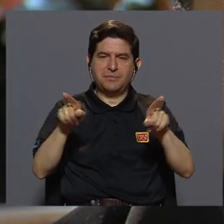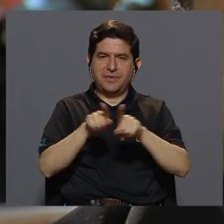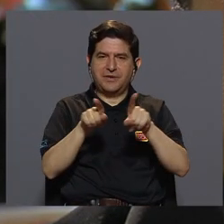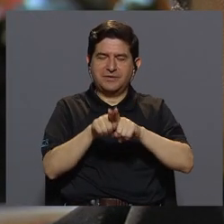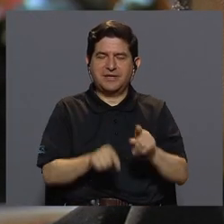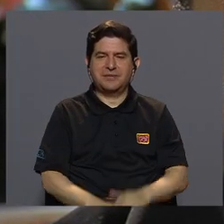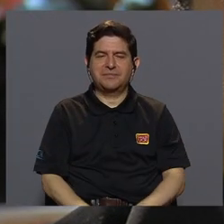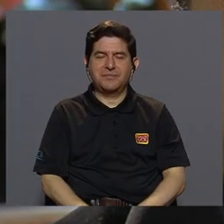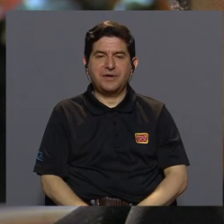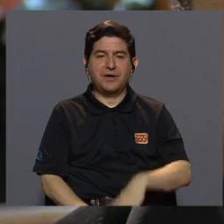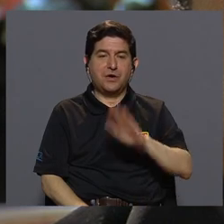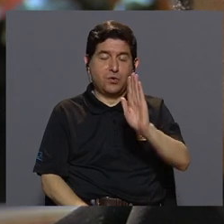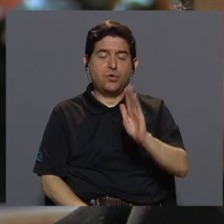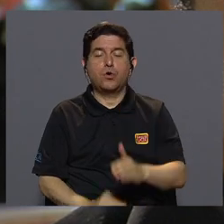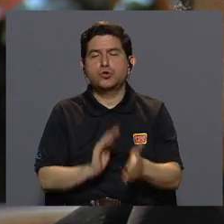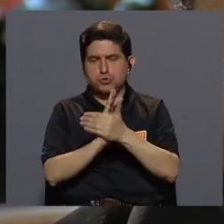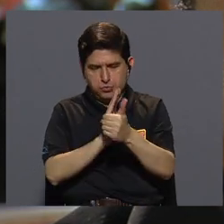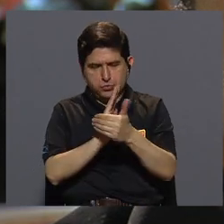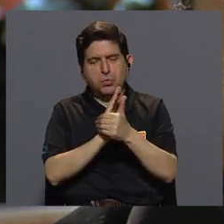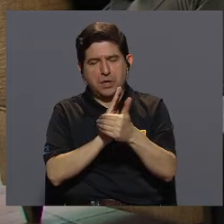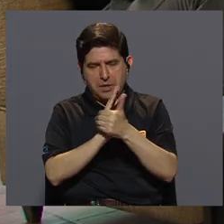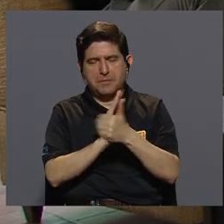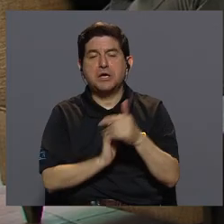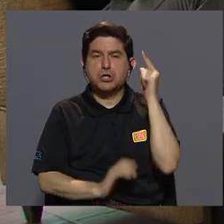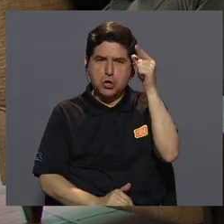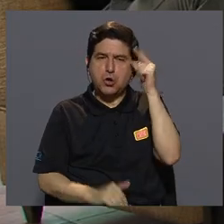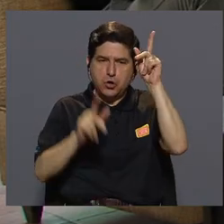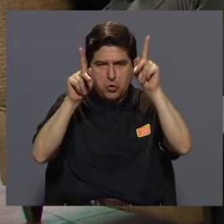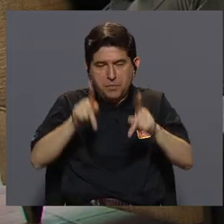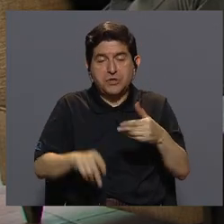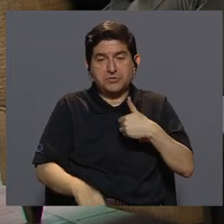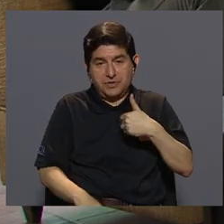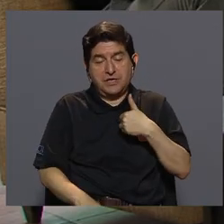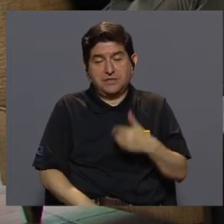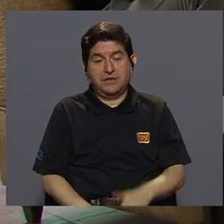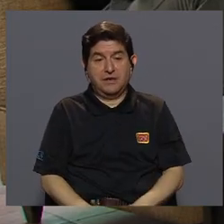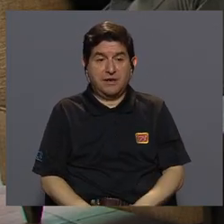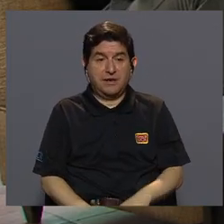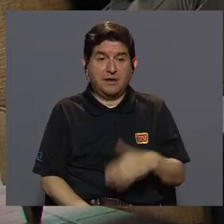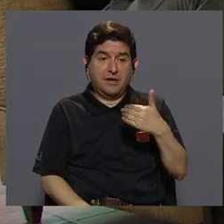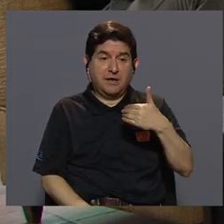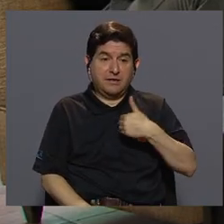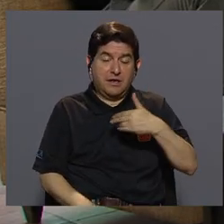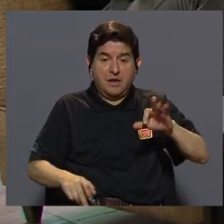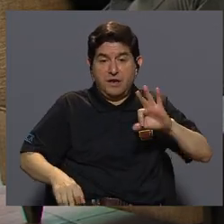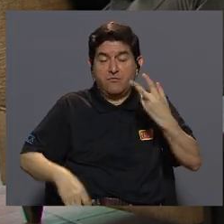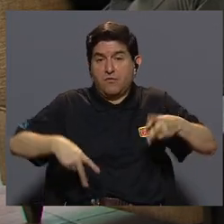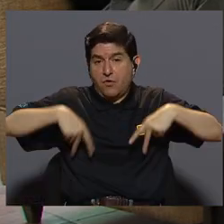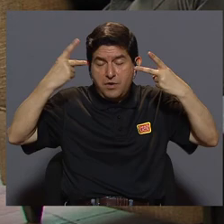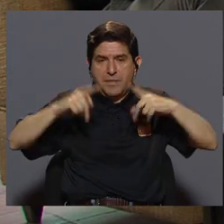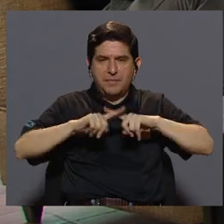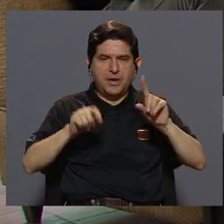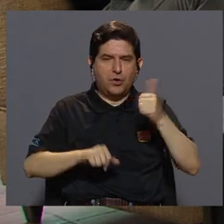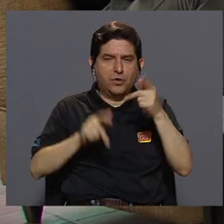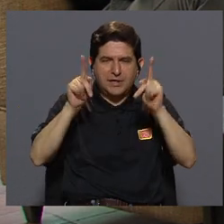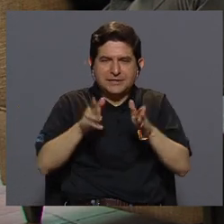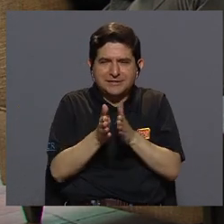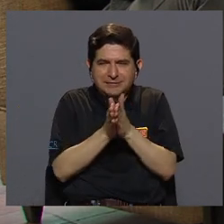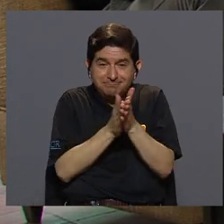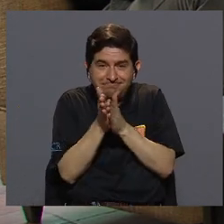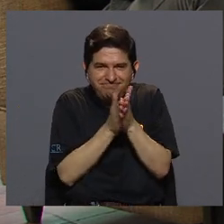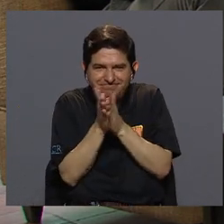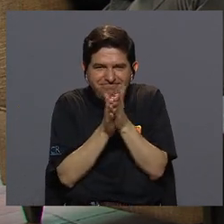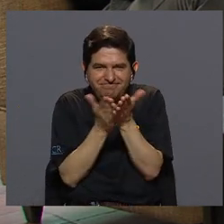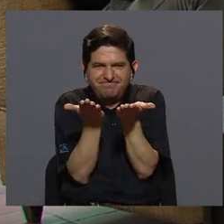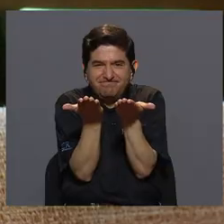pero con sus capacidades, que es muy lógico porque la gente tiene que vivir de cosas. Y otros que se quieren